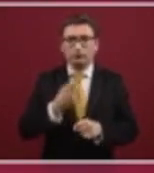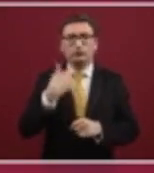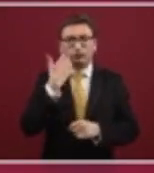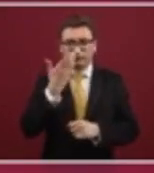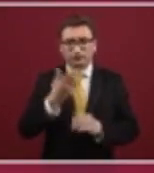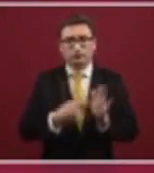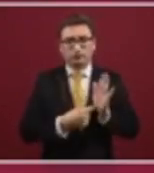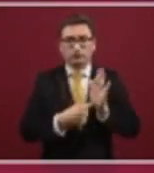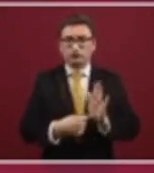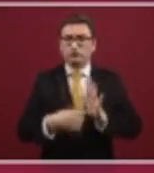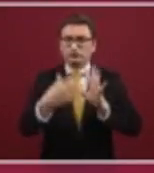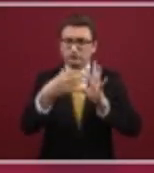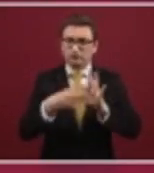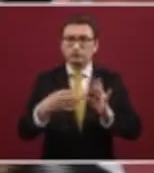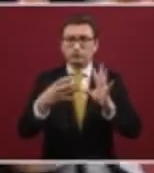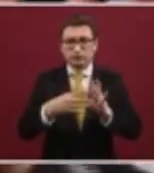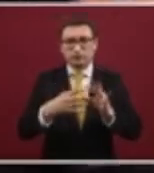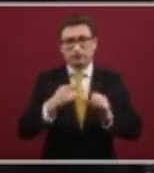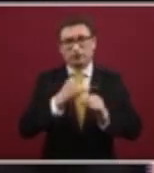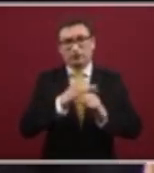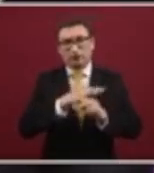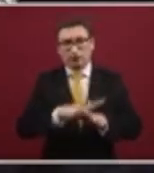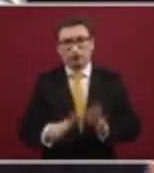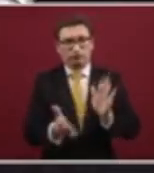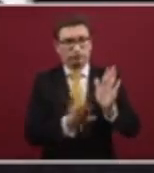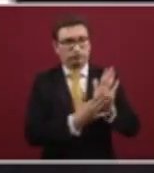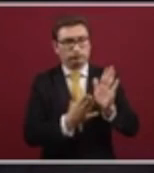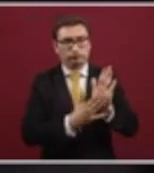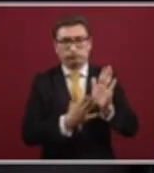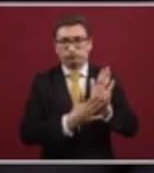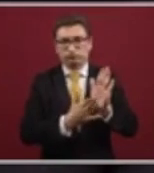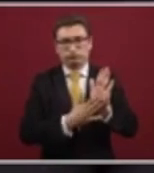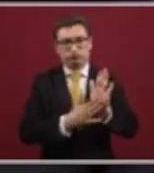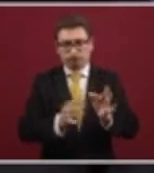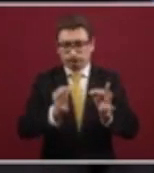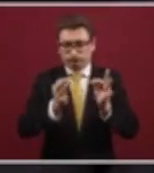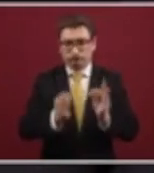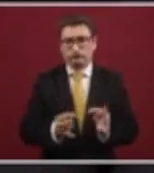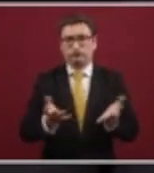demostrar con datos duros